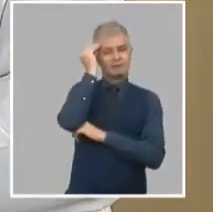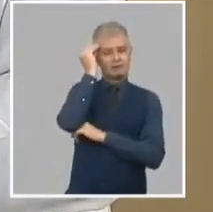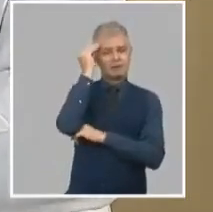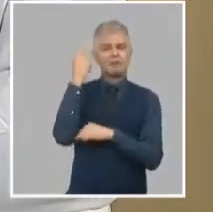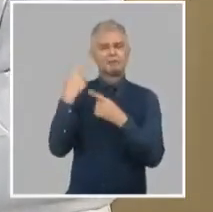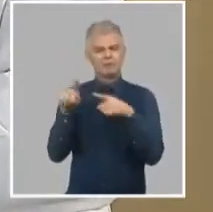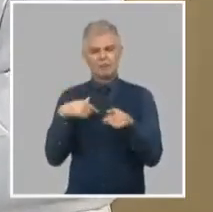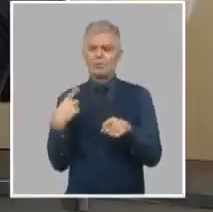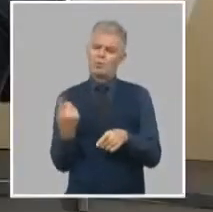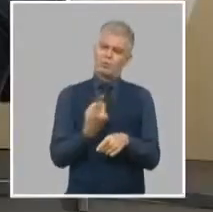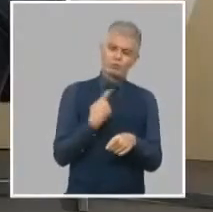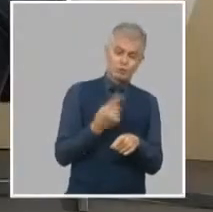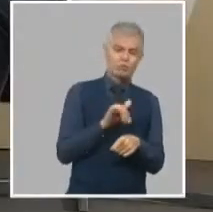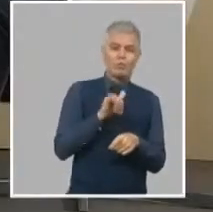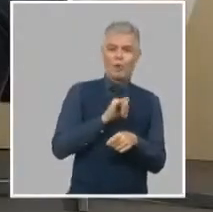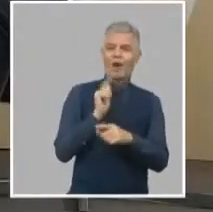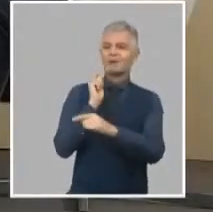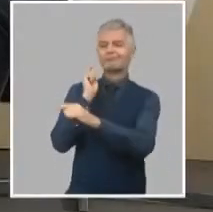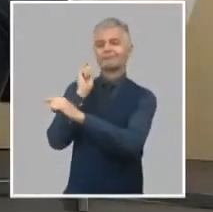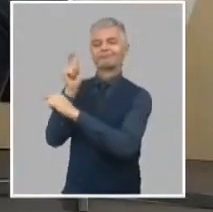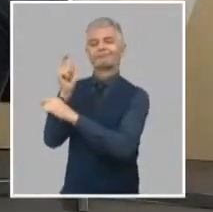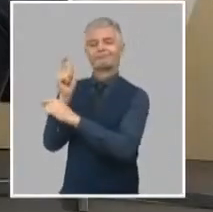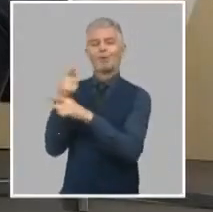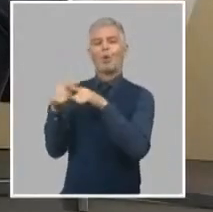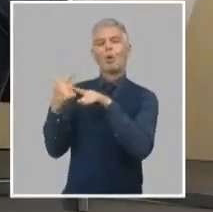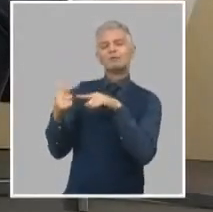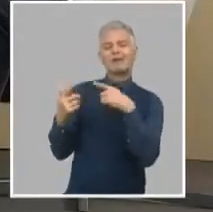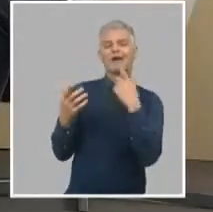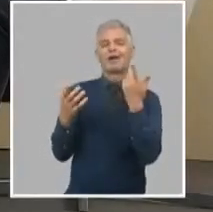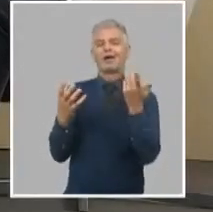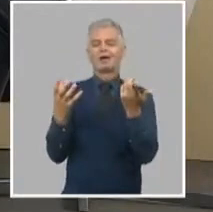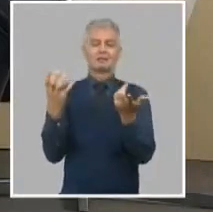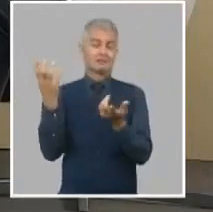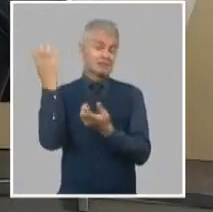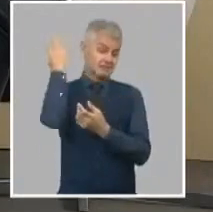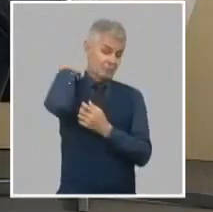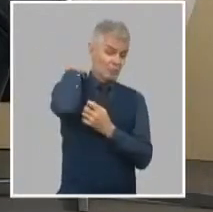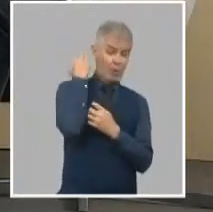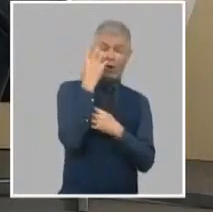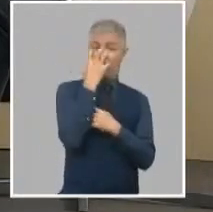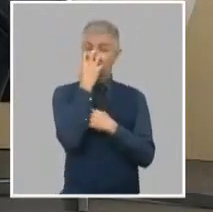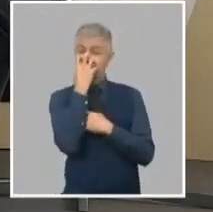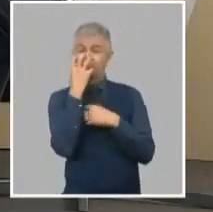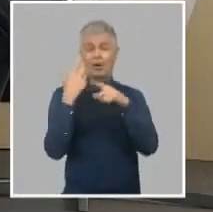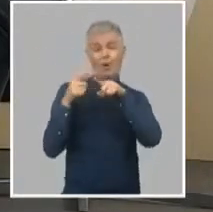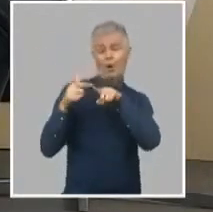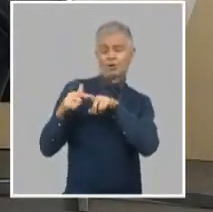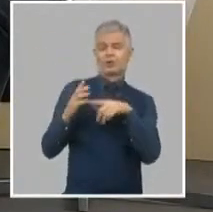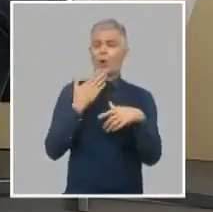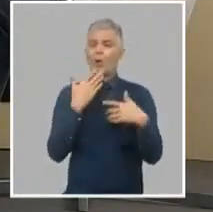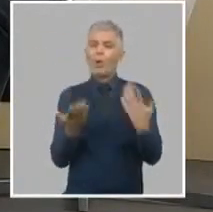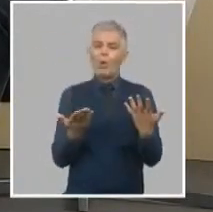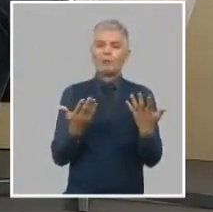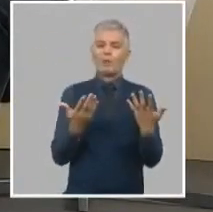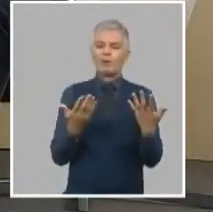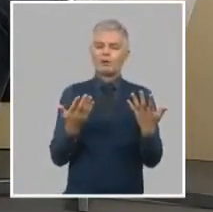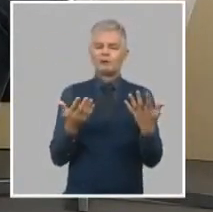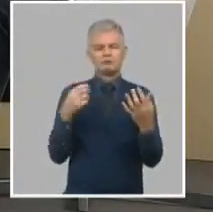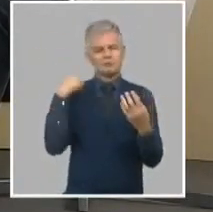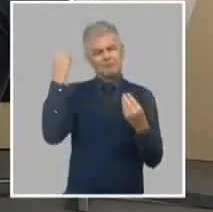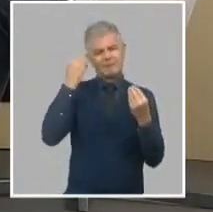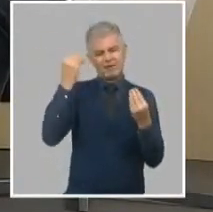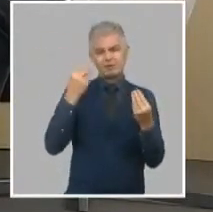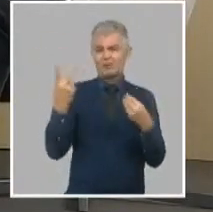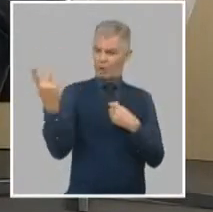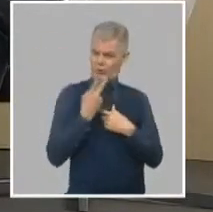de ventilación pulmonar y otras experiencias que creo que fueron satisfactorias para ambos equipos de profesionales.